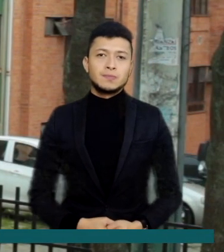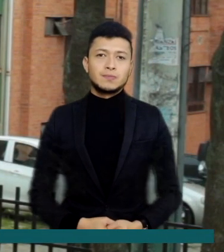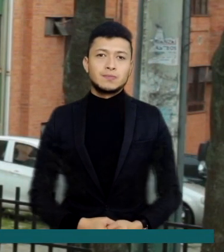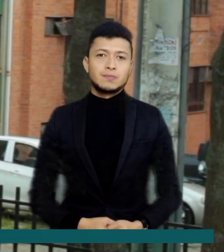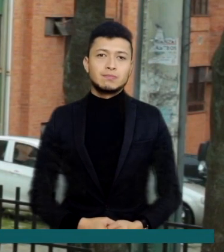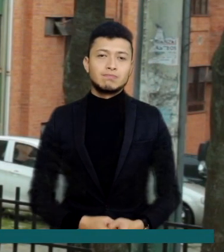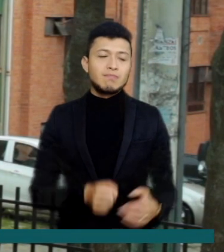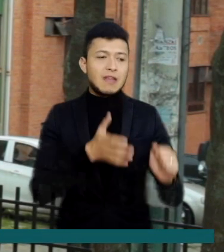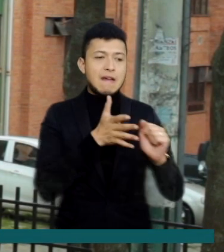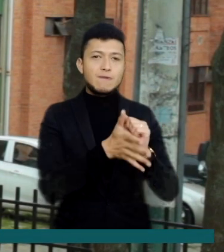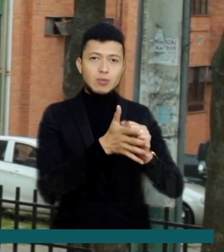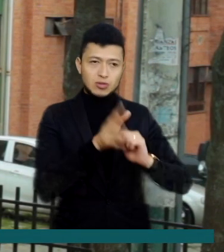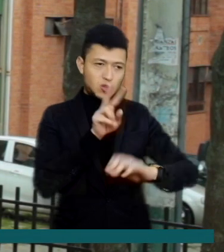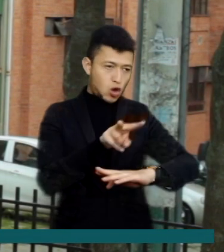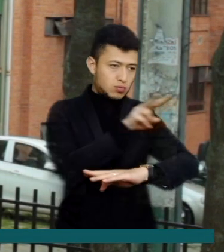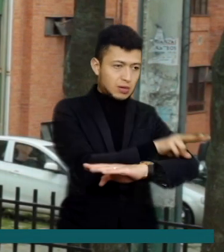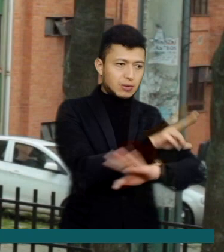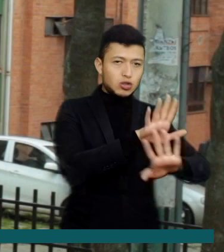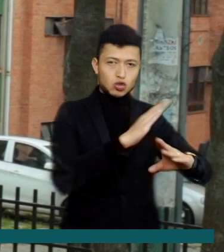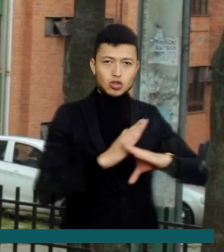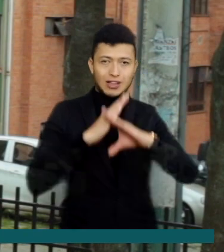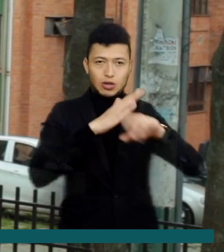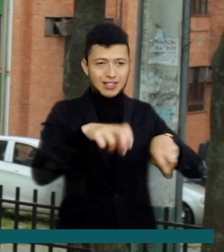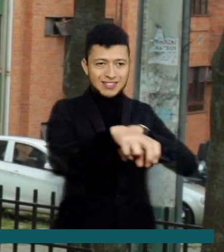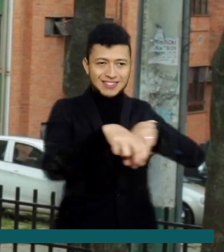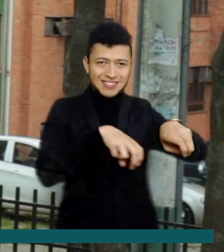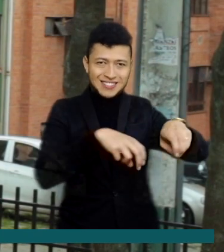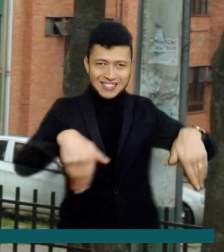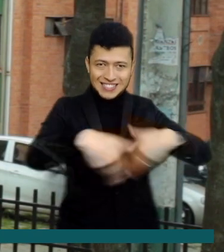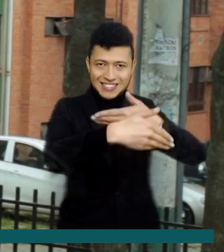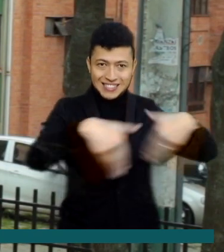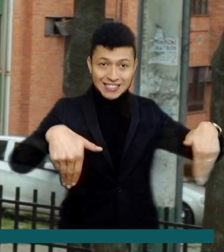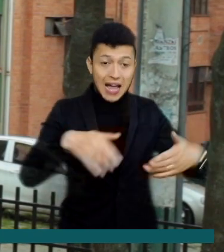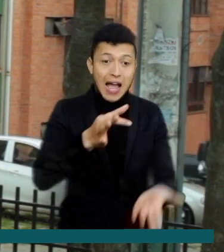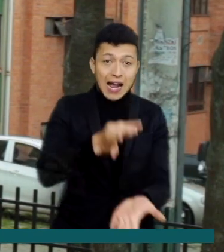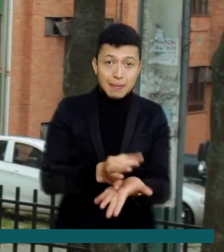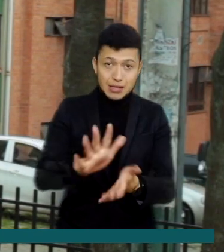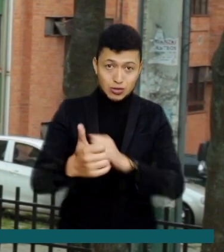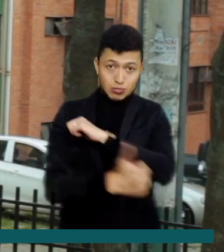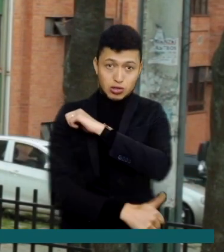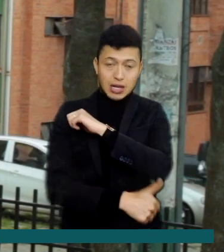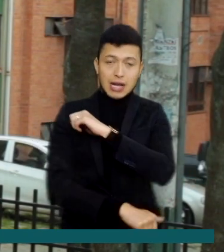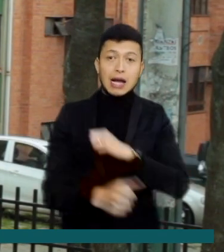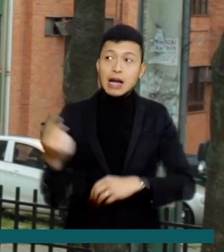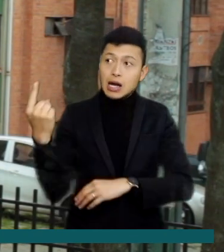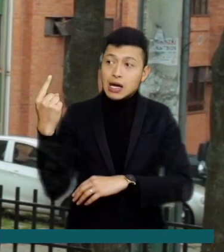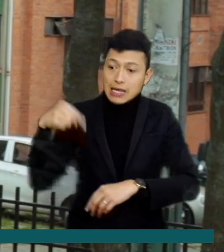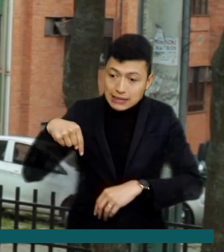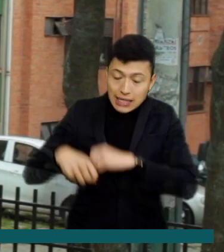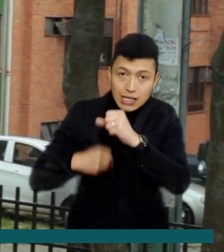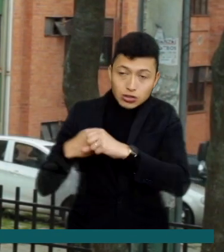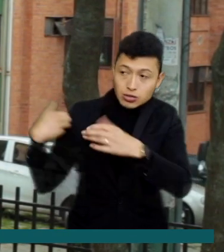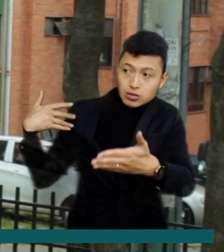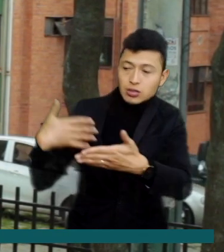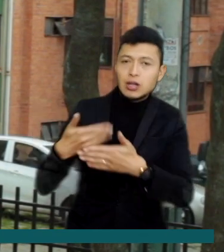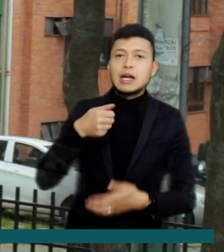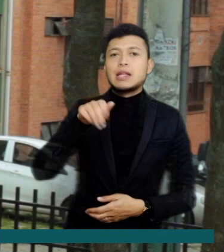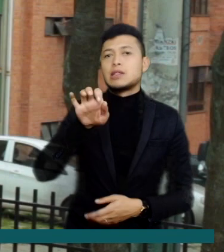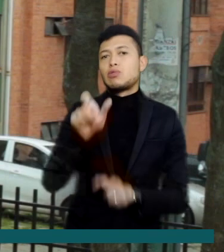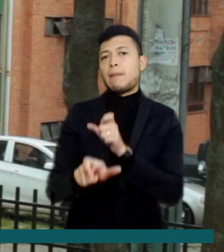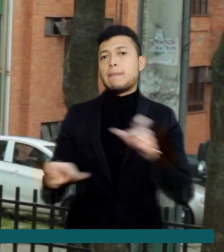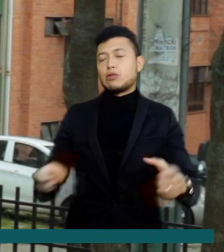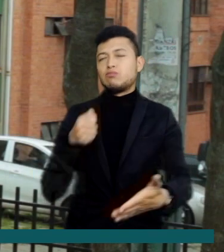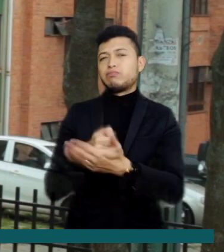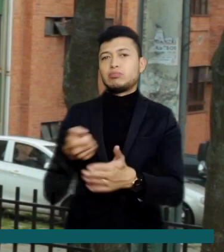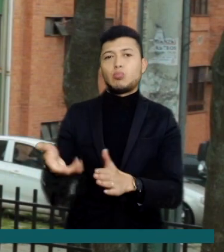De acuerdo con un informe del Observatorio Nacional de Seguridad Vial, este año en la capital boyacense, 19 personas han muerto en accidentes de tránsito.